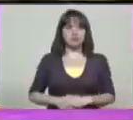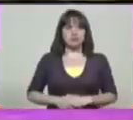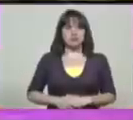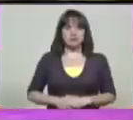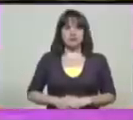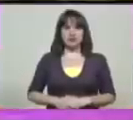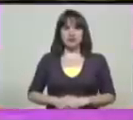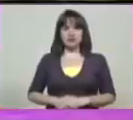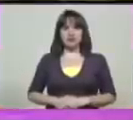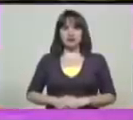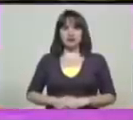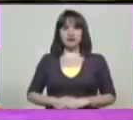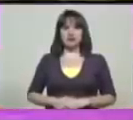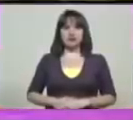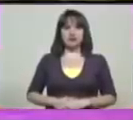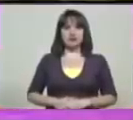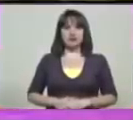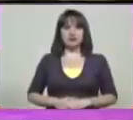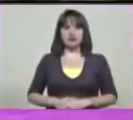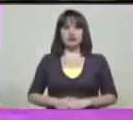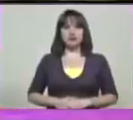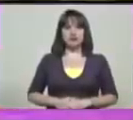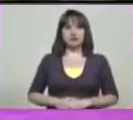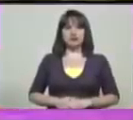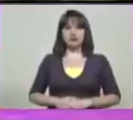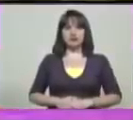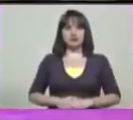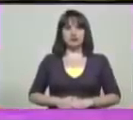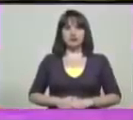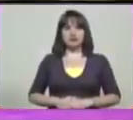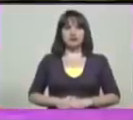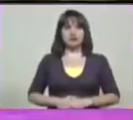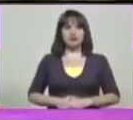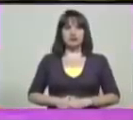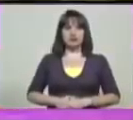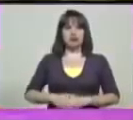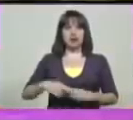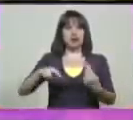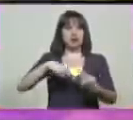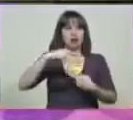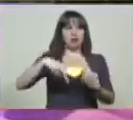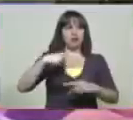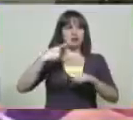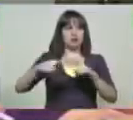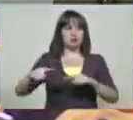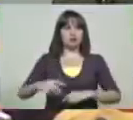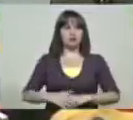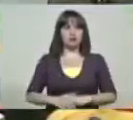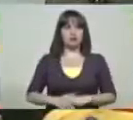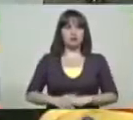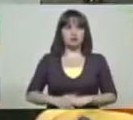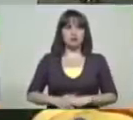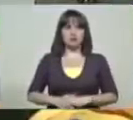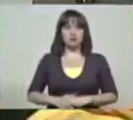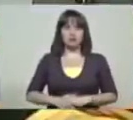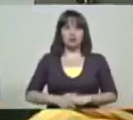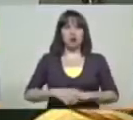hasta las luchas del siglo XX intenso de la revolución bolchevique en adelante. Aquí están,